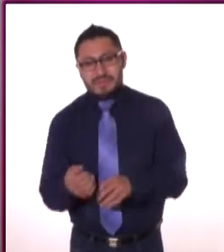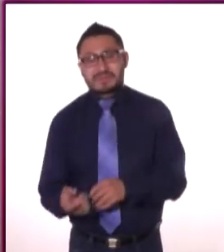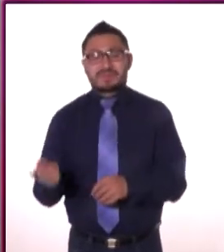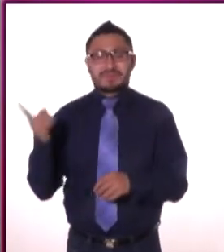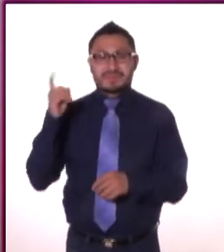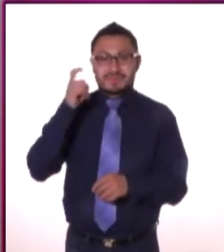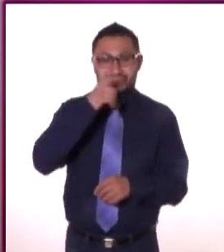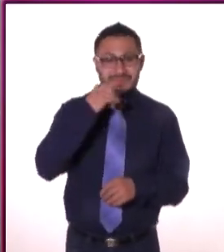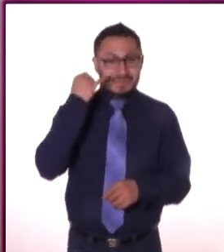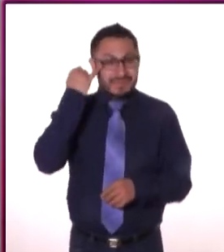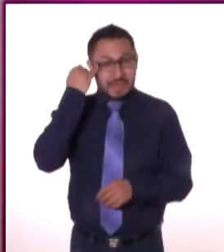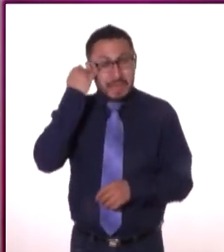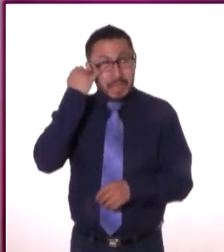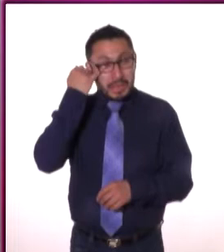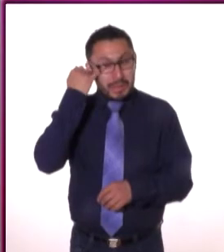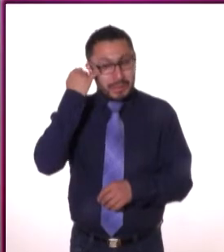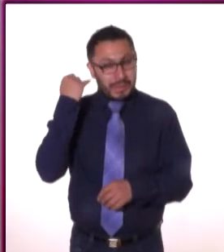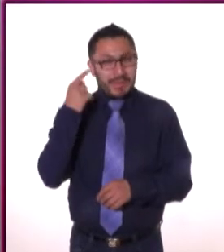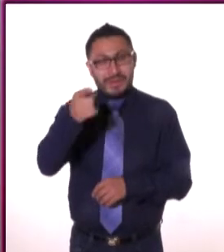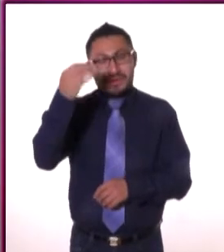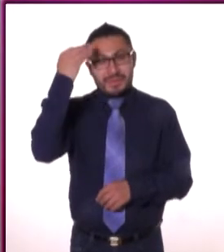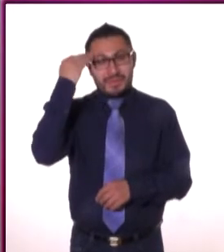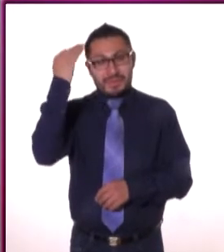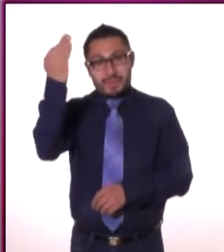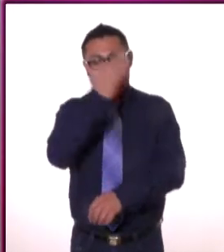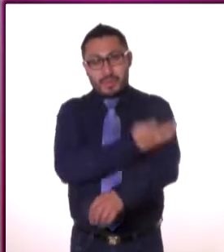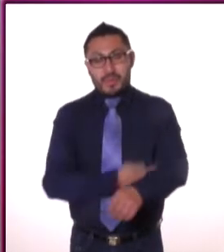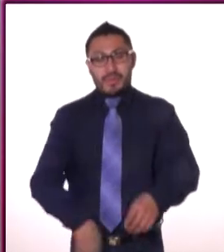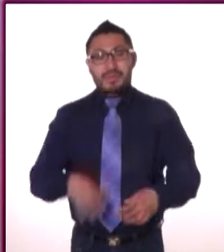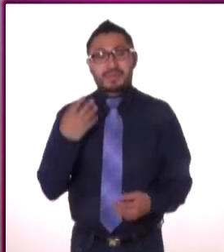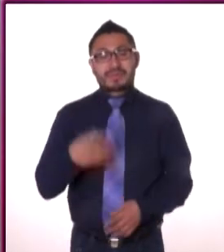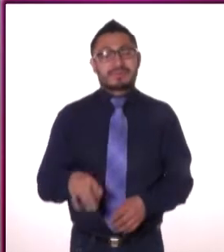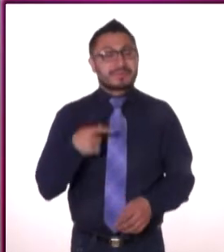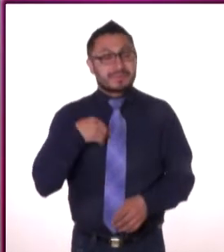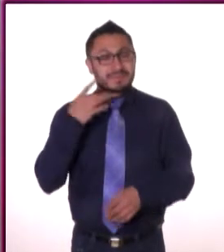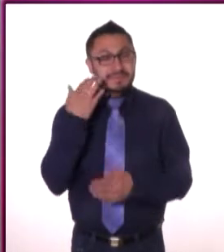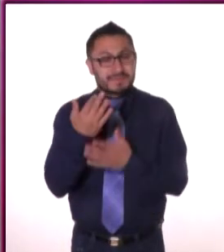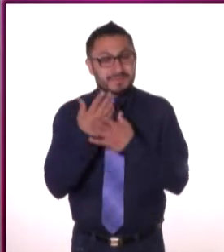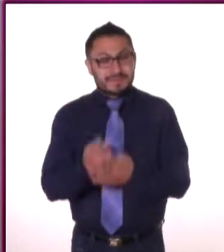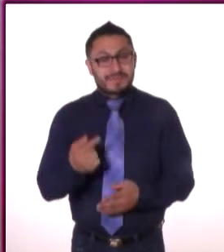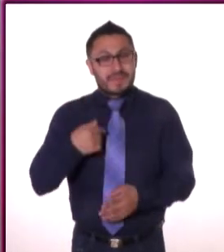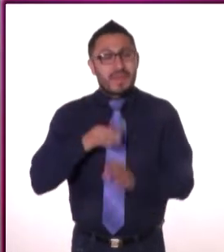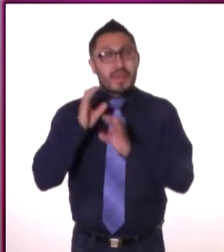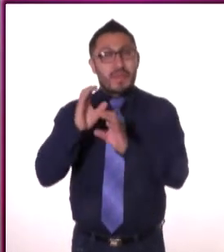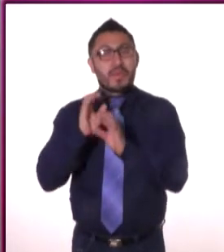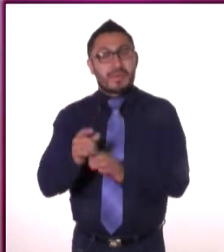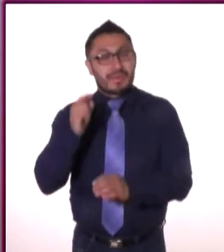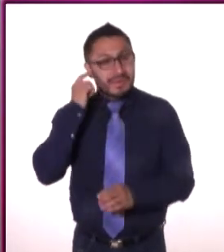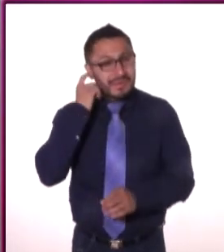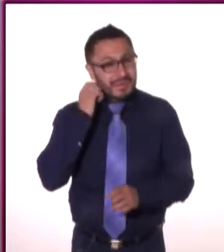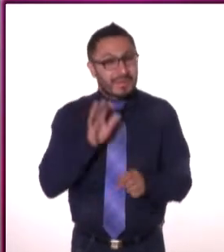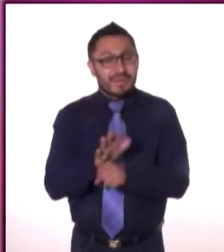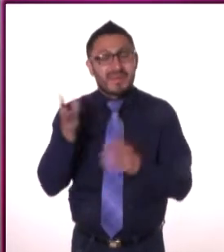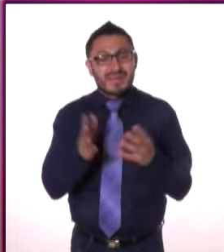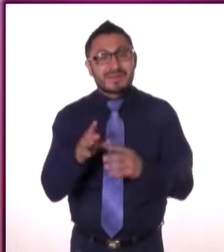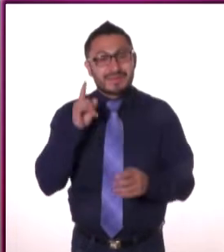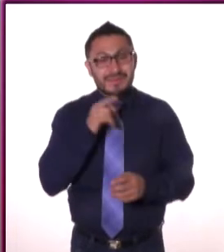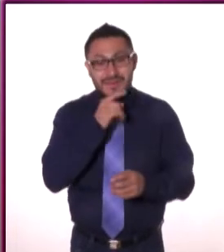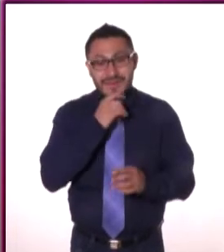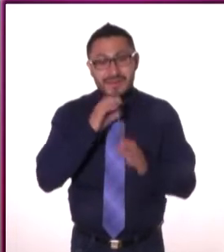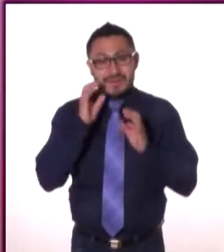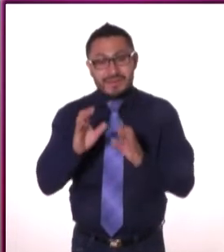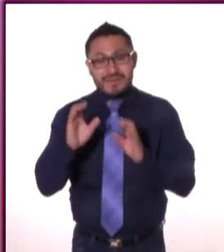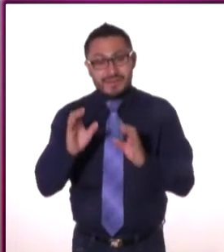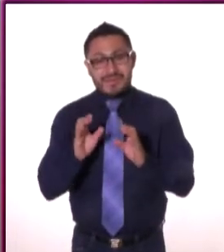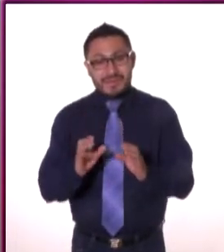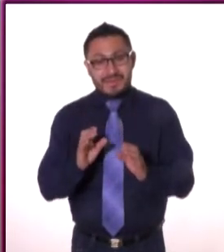Sí. ¡Ay! No, chavo, te vas a tardar años. Espérate. Ahí te voy. ¡Ay, hijo! Cuidado. ¿Qué vas a hacer, amiga?